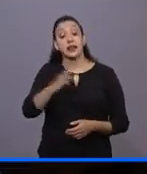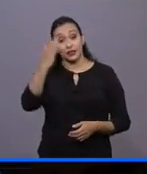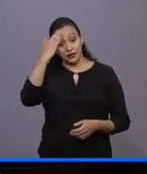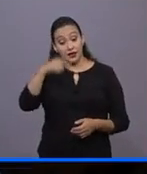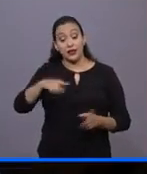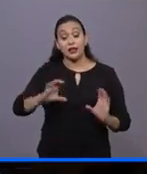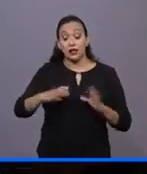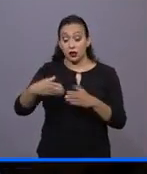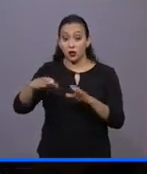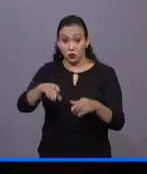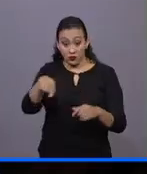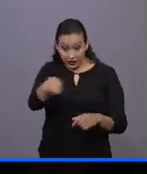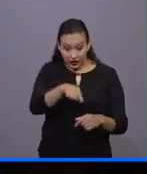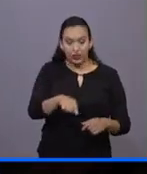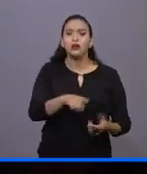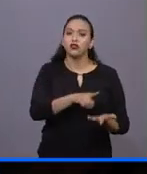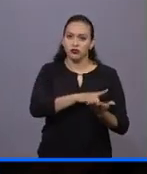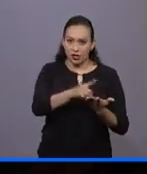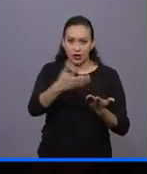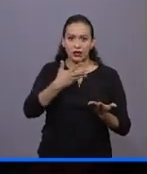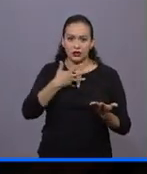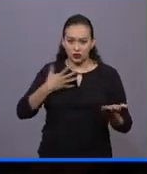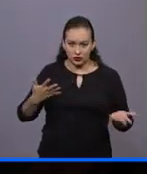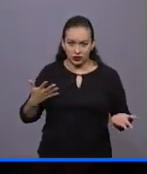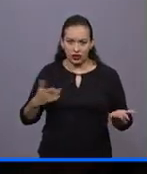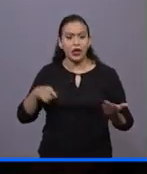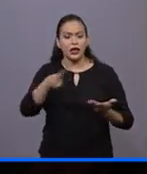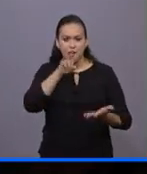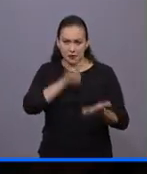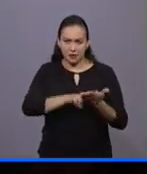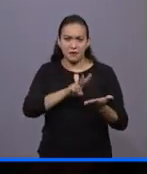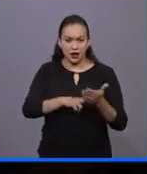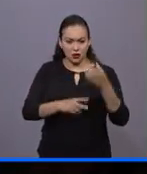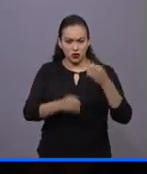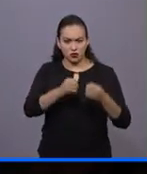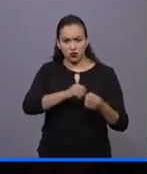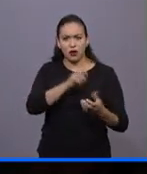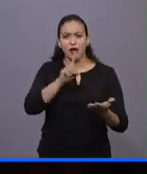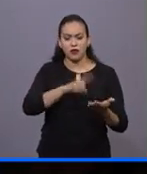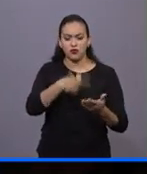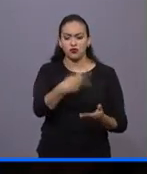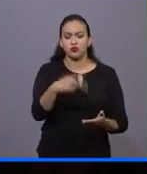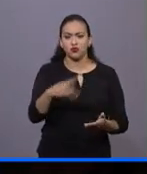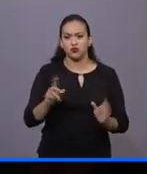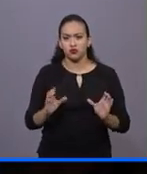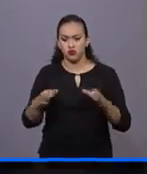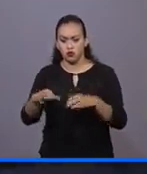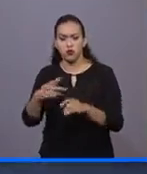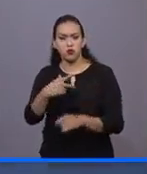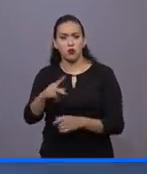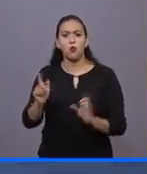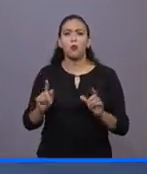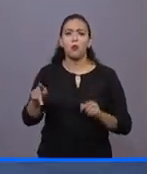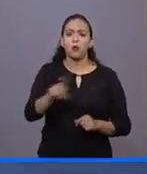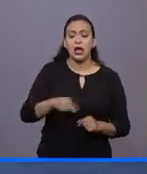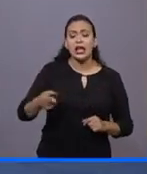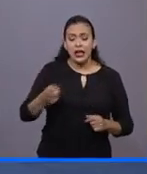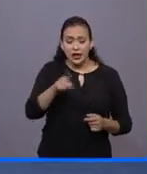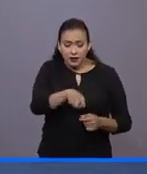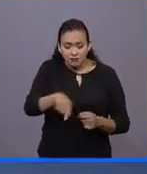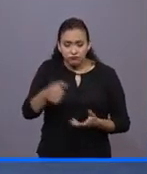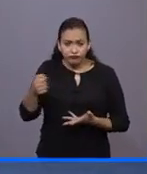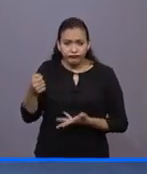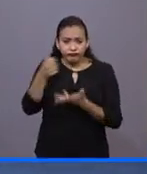como sujetos de derecho público con personalidad jurídica y patrimonio propio, así como con capacidad para administrar